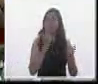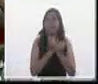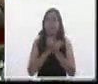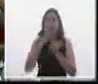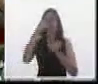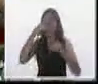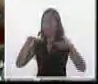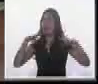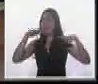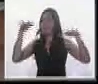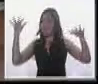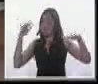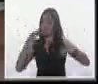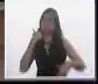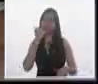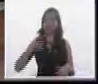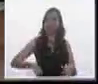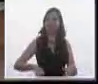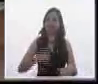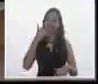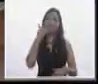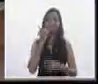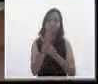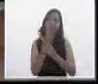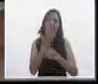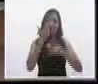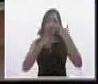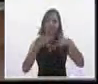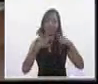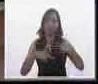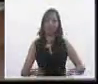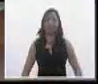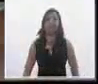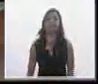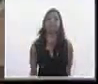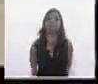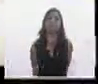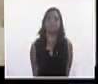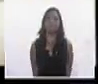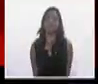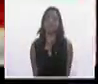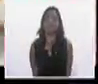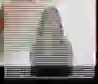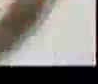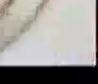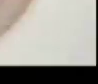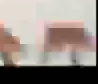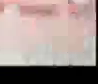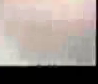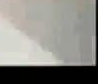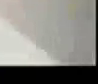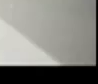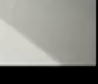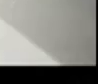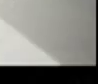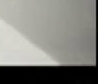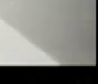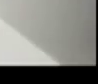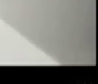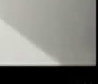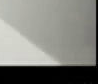maravilloso nos llamen por favor Y ahorita regresamos Así es c7